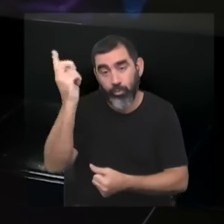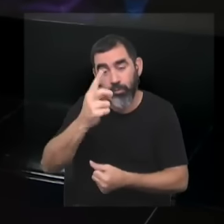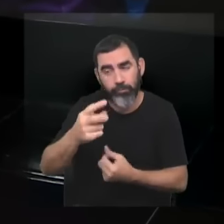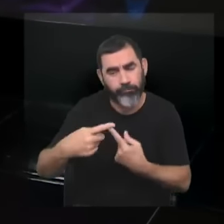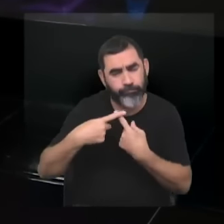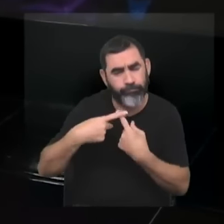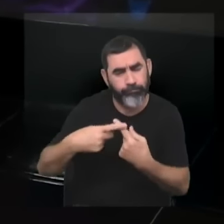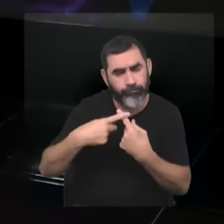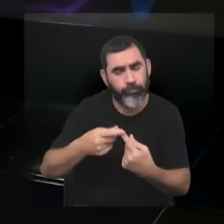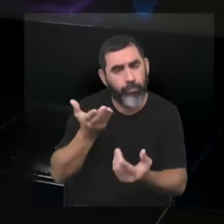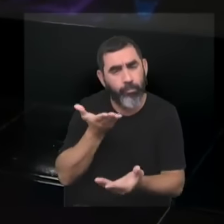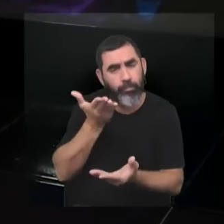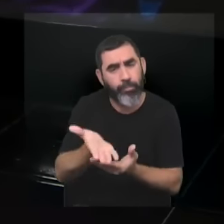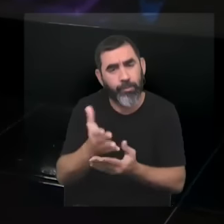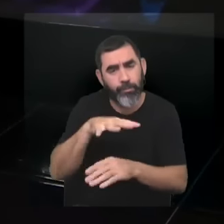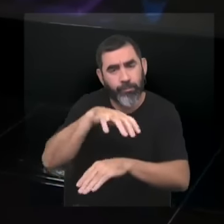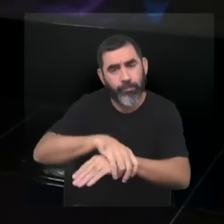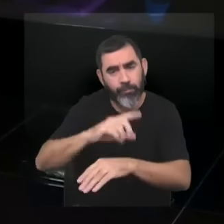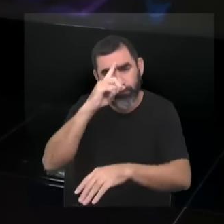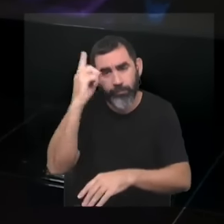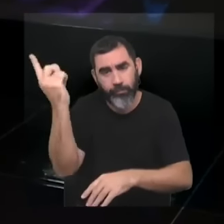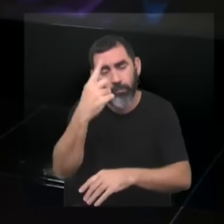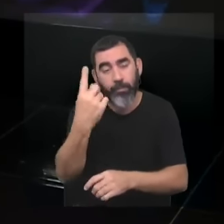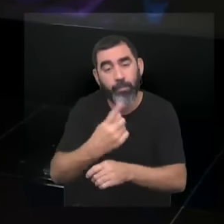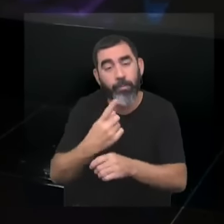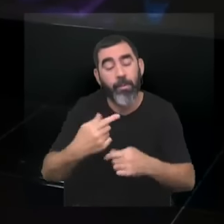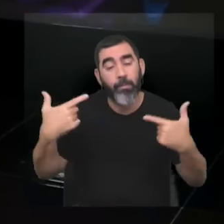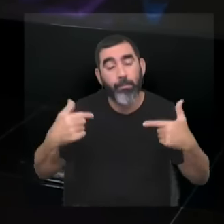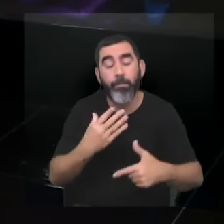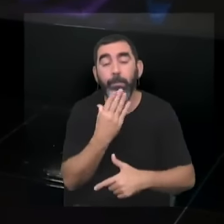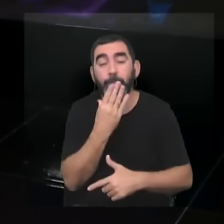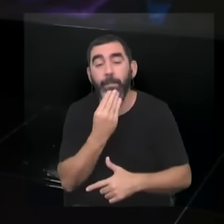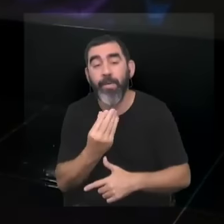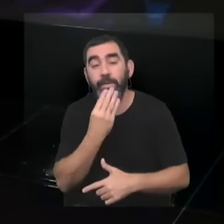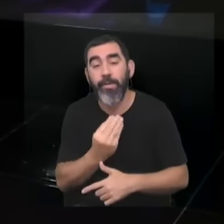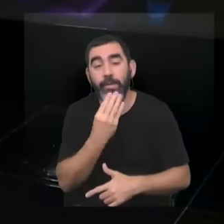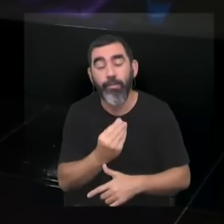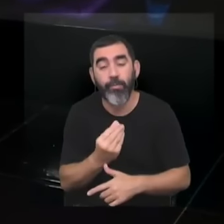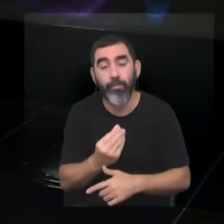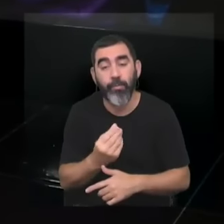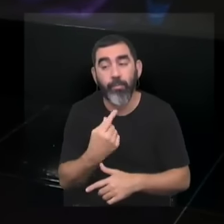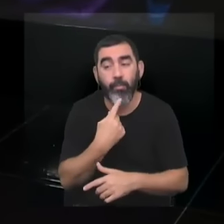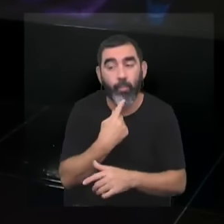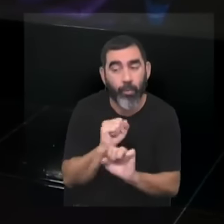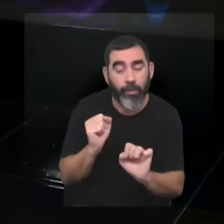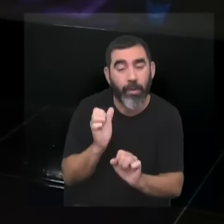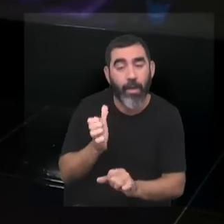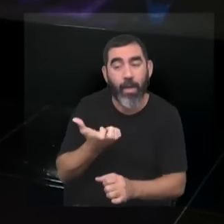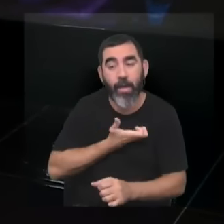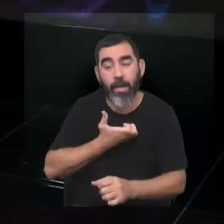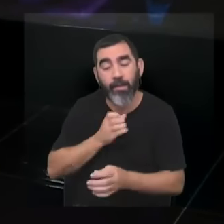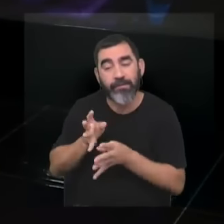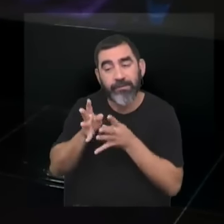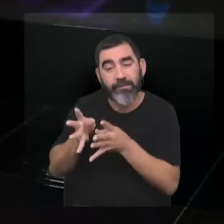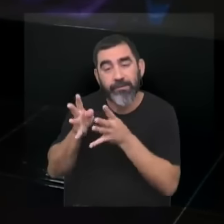la polémica por el pedido de captura internacional contra el Primer Ministro de Israel Benjamín netanyahu como presunto criminal de guerra por los ataques